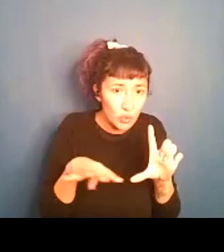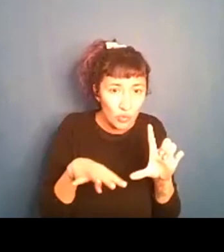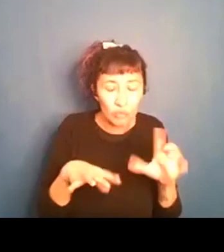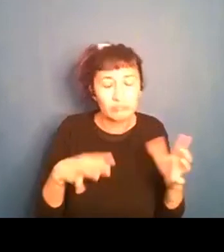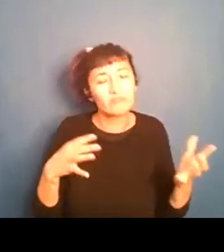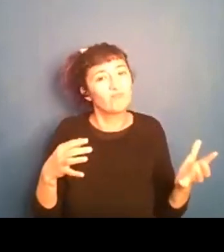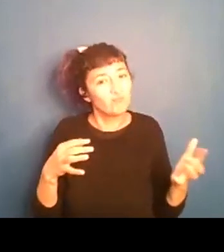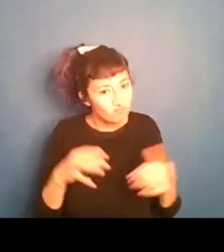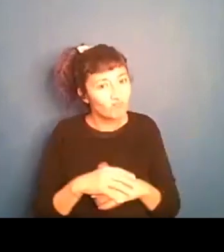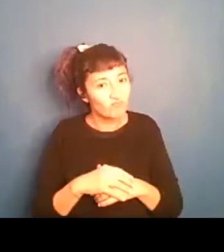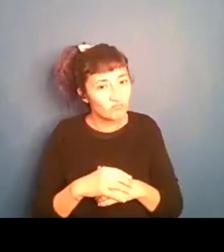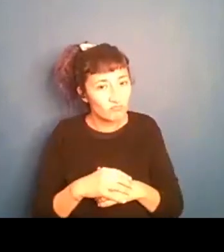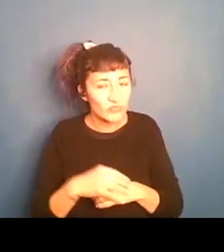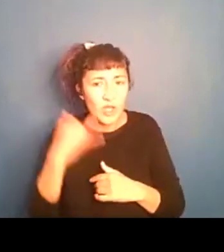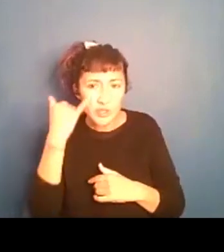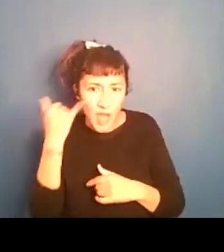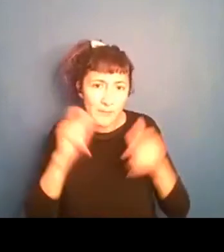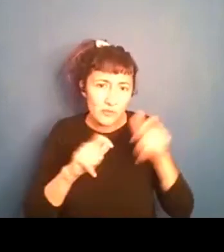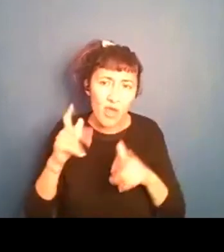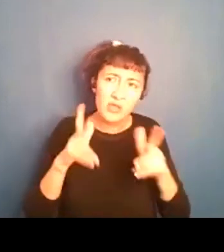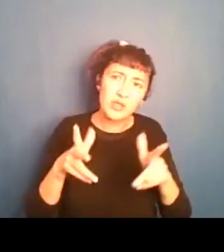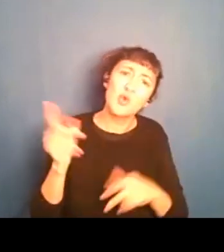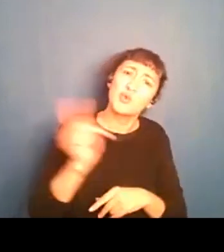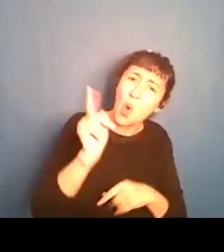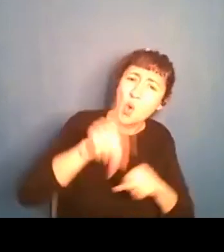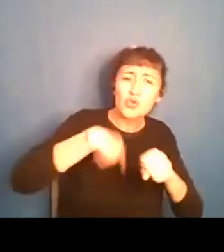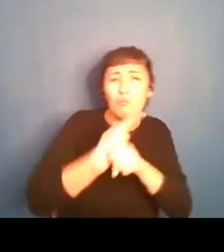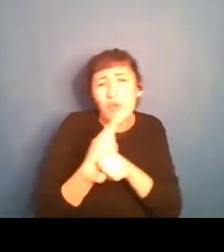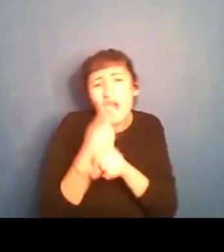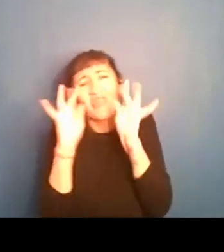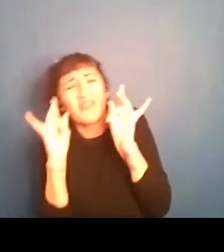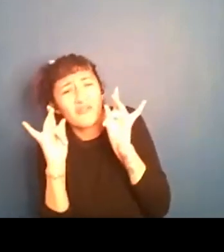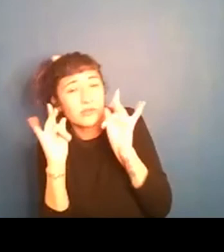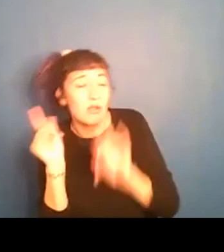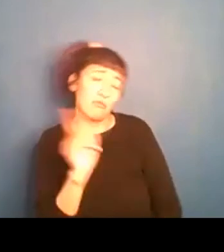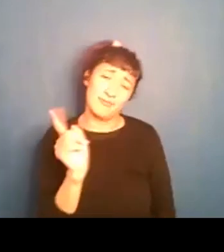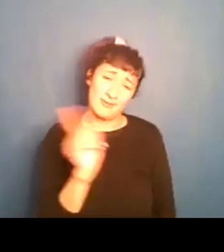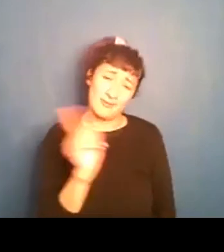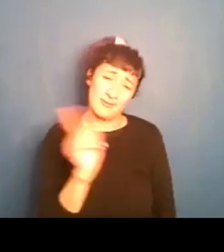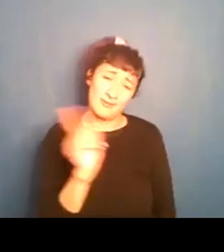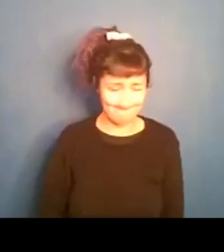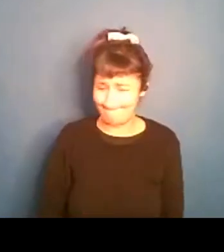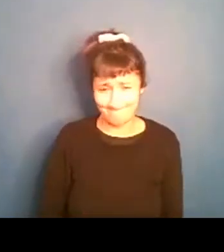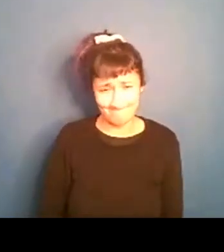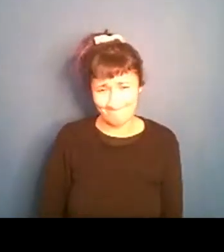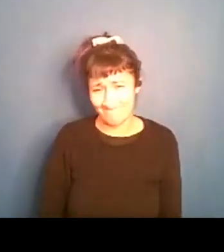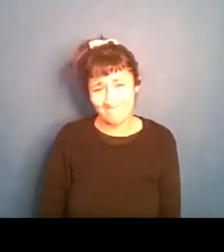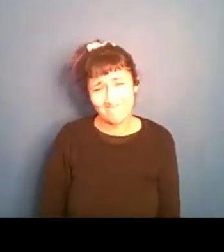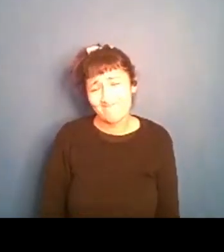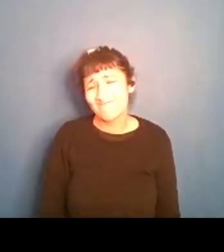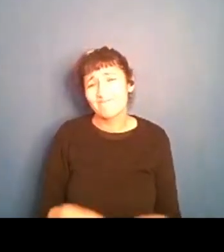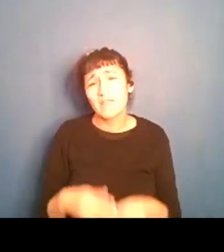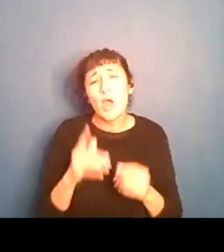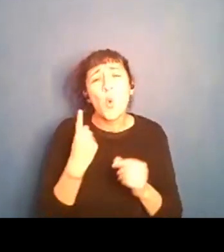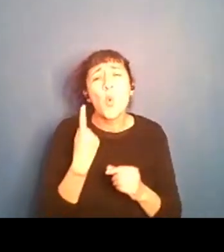gente dice, no, pero que no se puede, porque es difícil. No, es meramente es un poquito de unos minutos